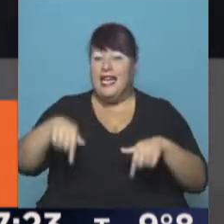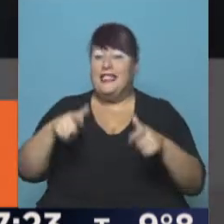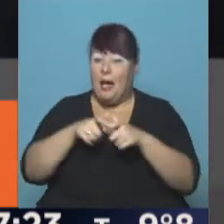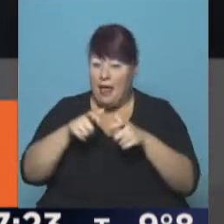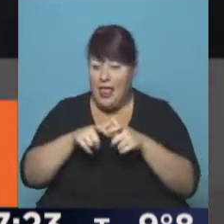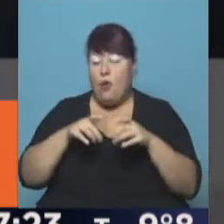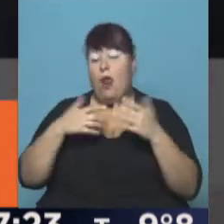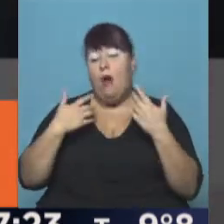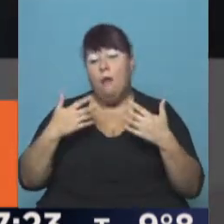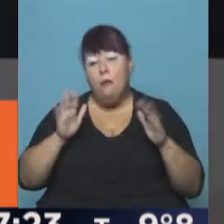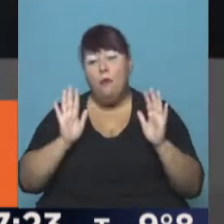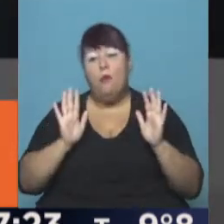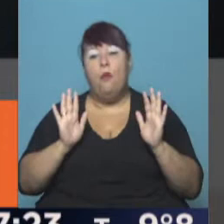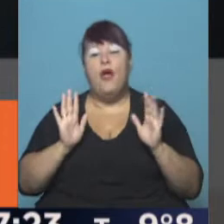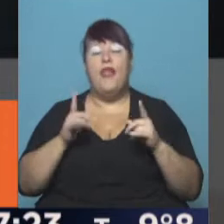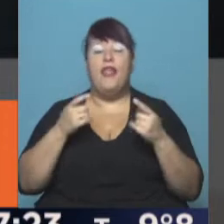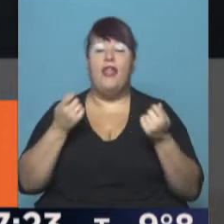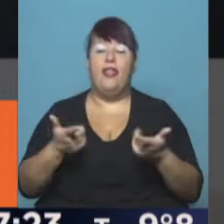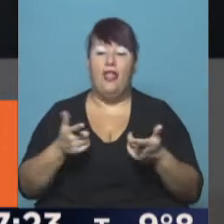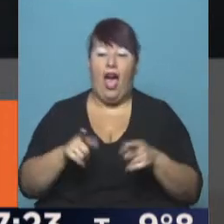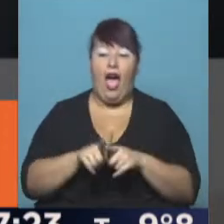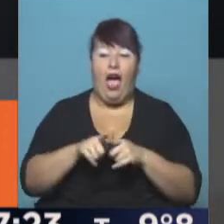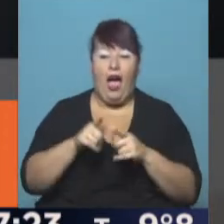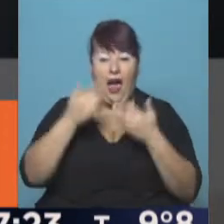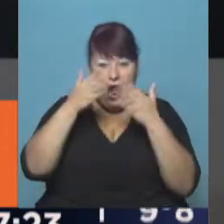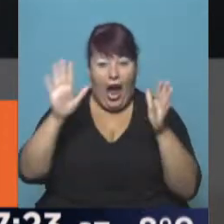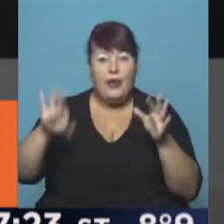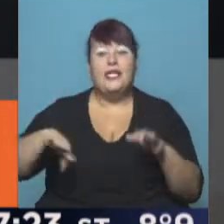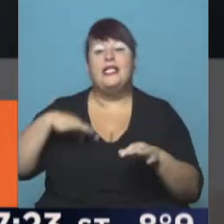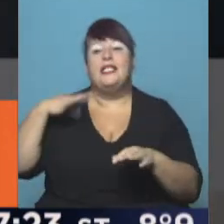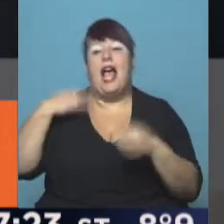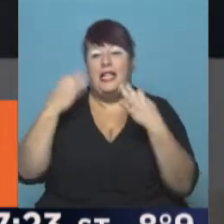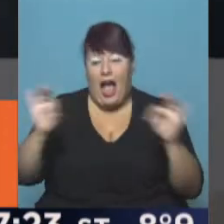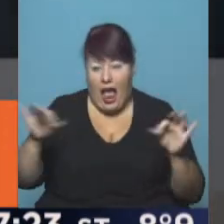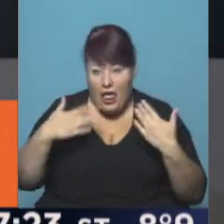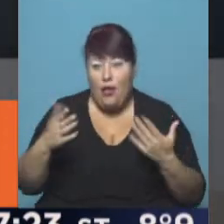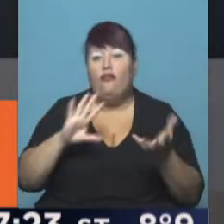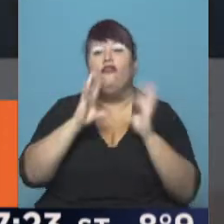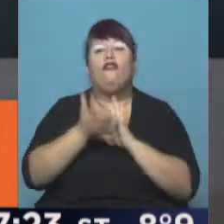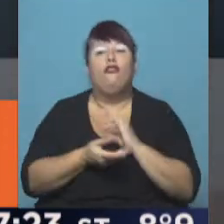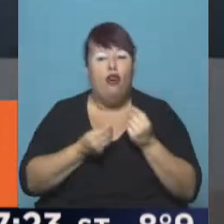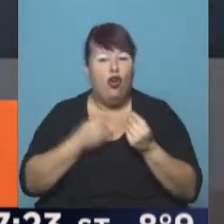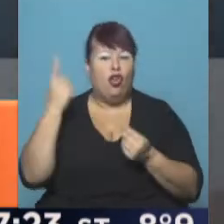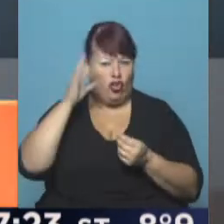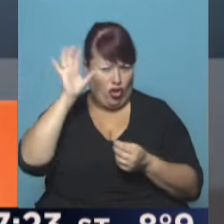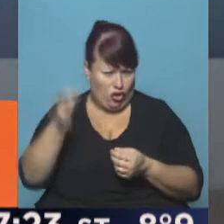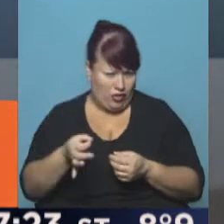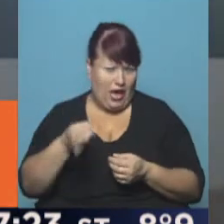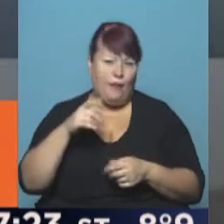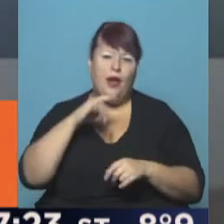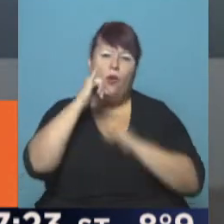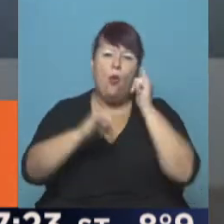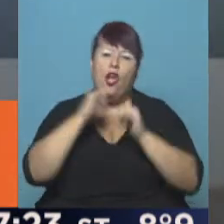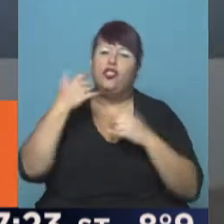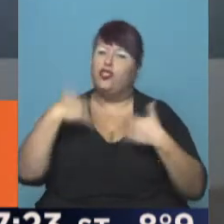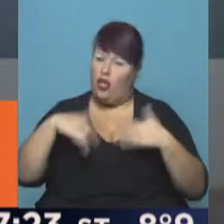puede generar abrir salvar vidas desde el punto de vista de que todos sabemos que son testimonios durísimos